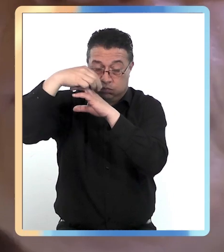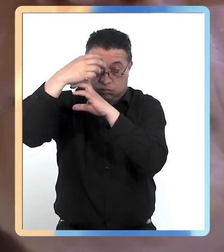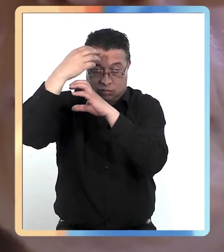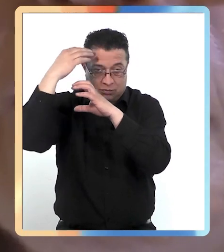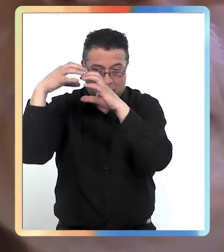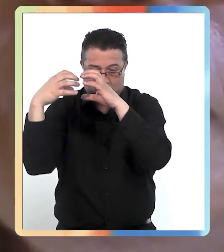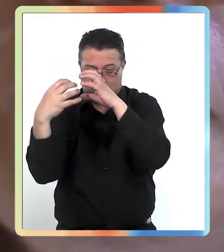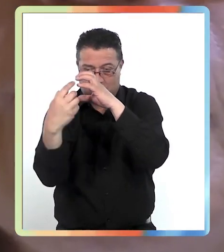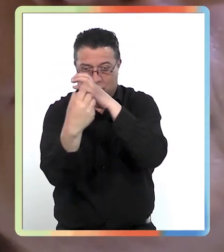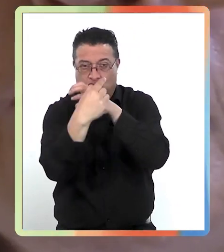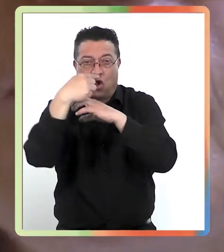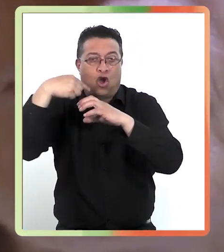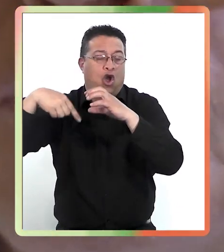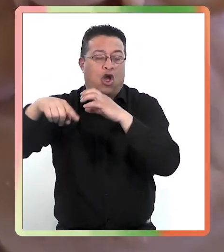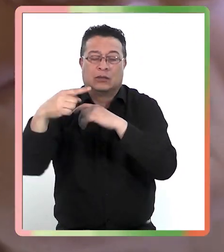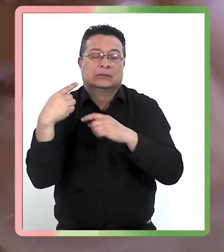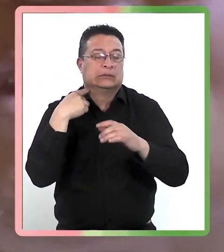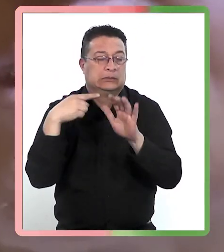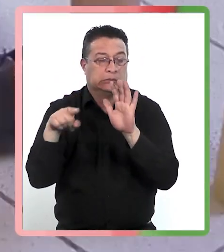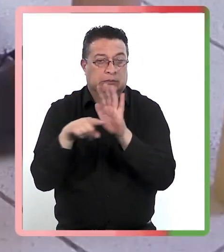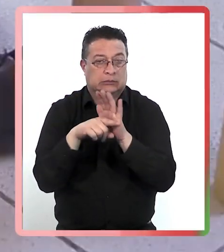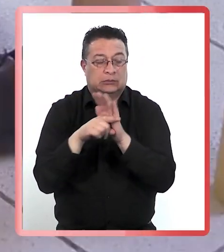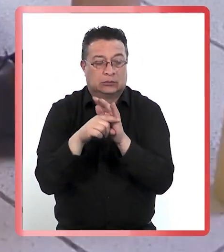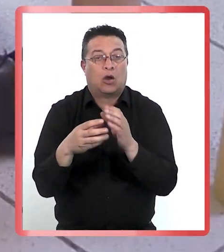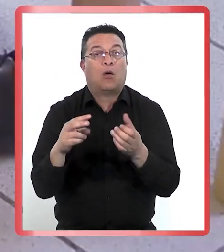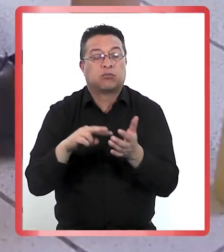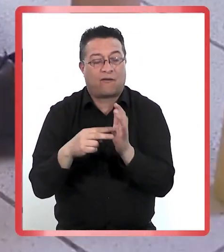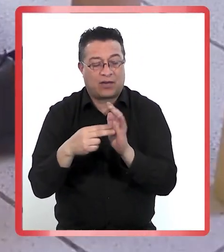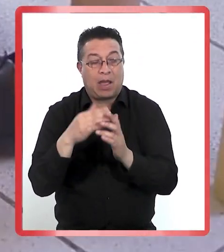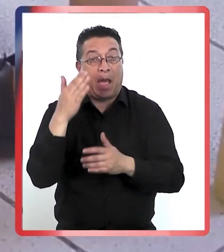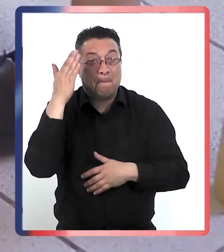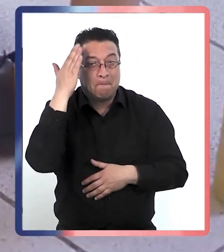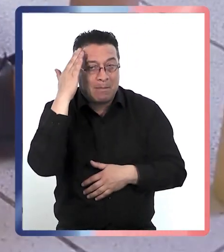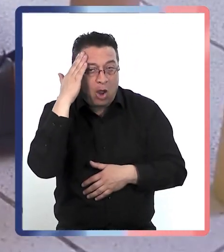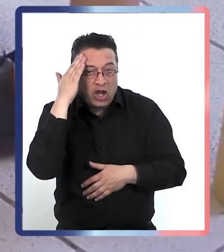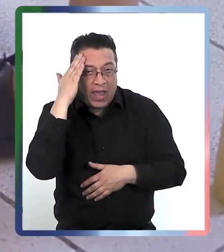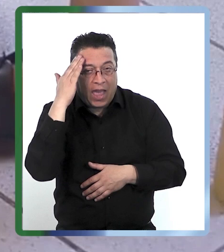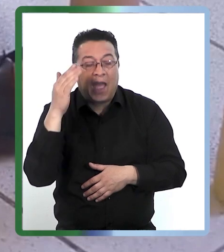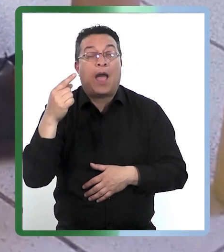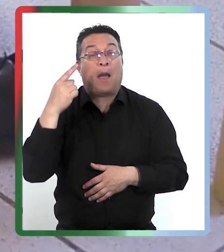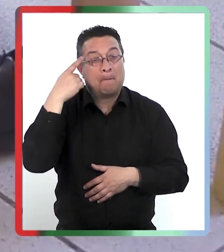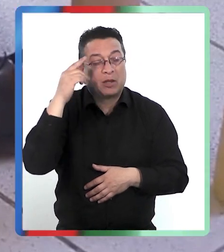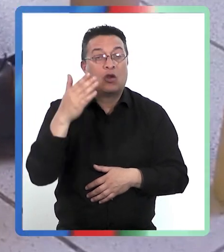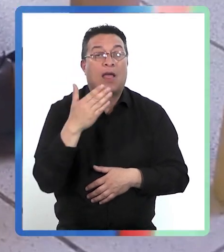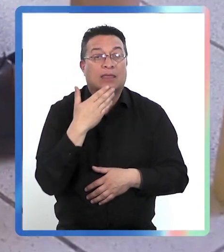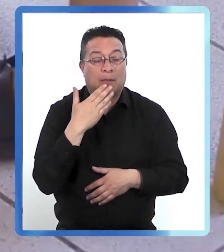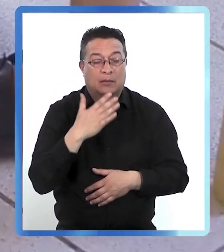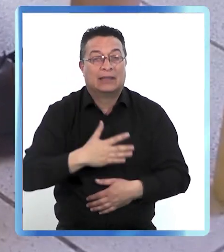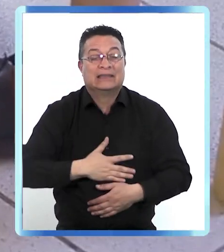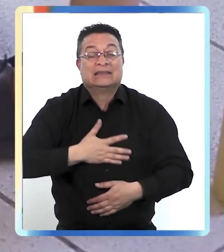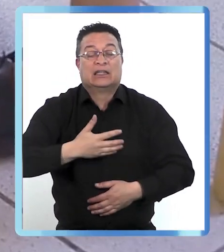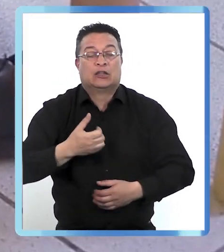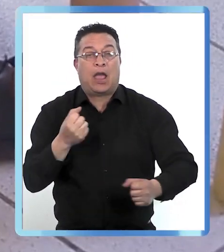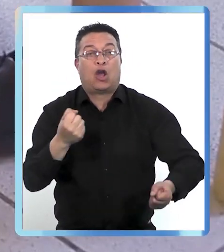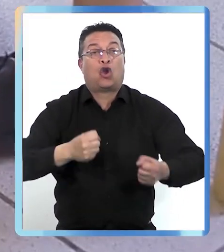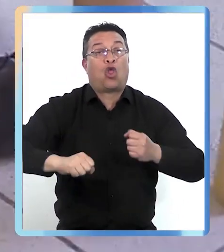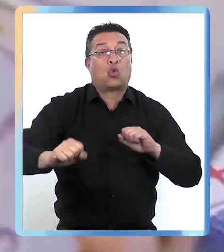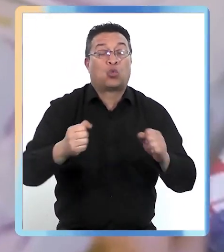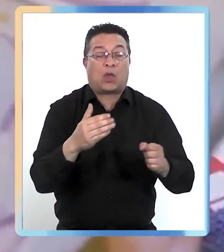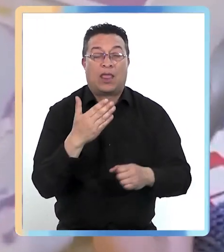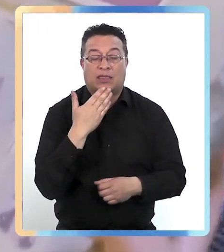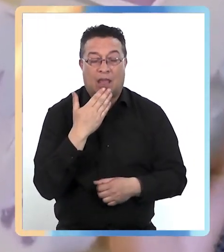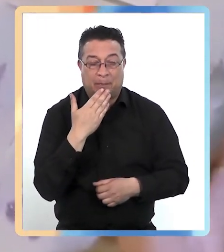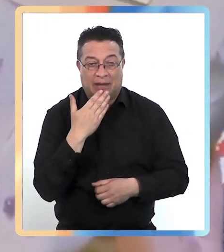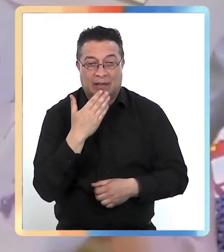van dañando todo el cerebro de manera progresiva, generando, por lo tanto, problemas de memoria, pero también lo que se llaman síntomas